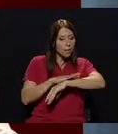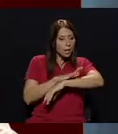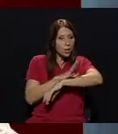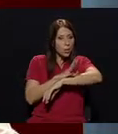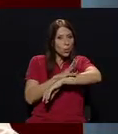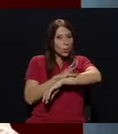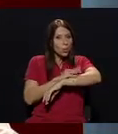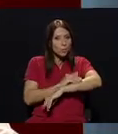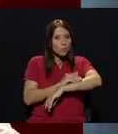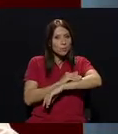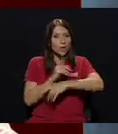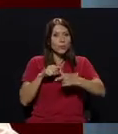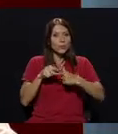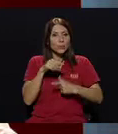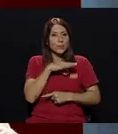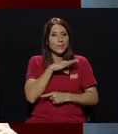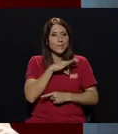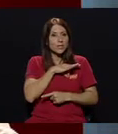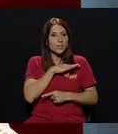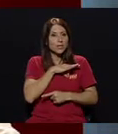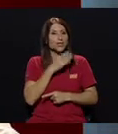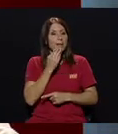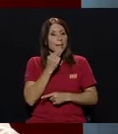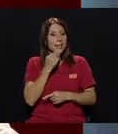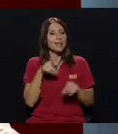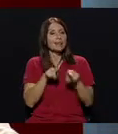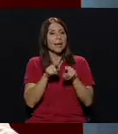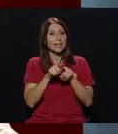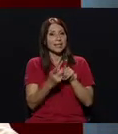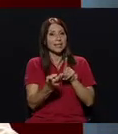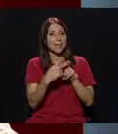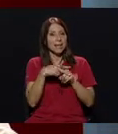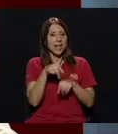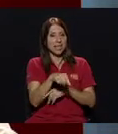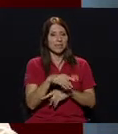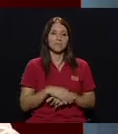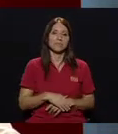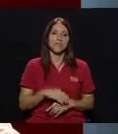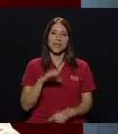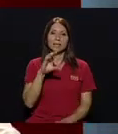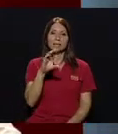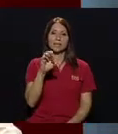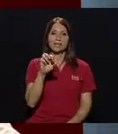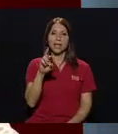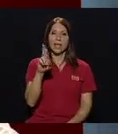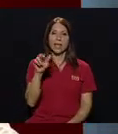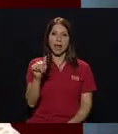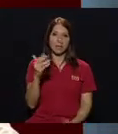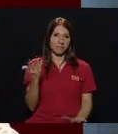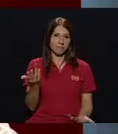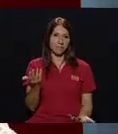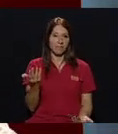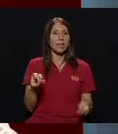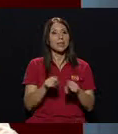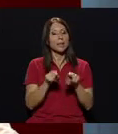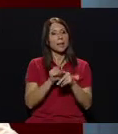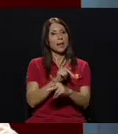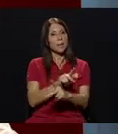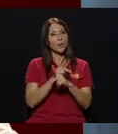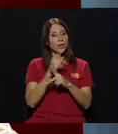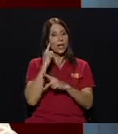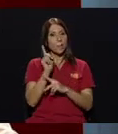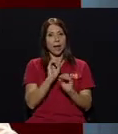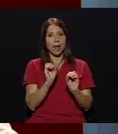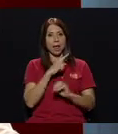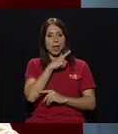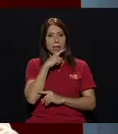por la piel. Entonces, los beneficios de la miel, en otras palabras, también se aplica ahí. La cera ablanda la piel y también la